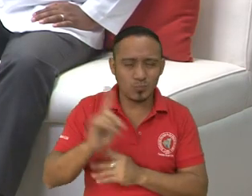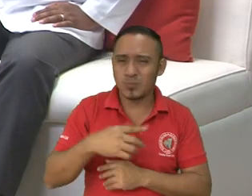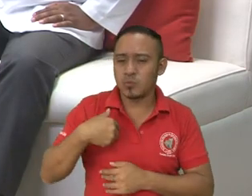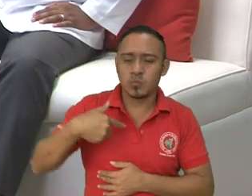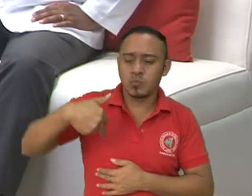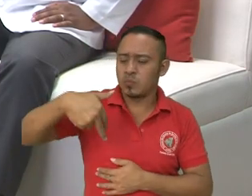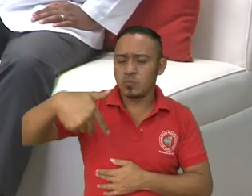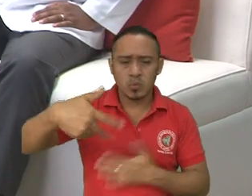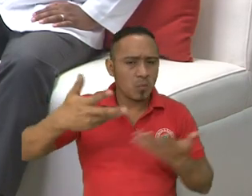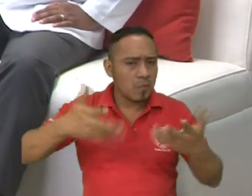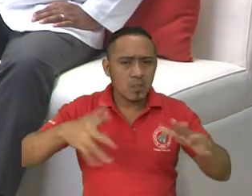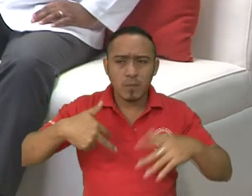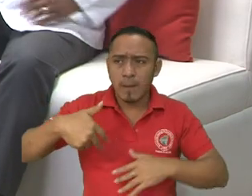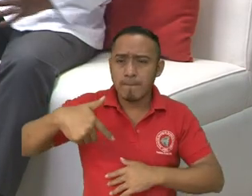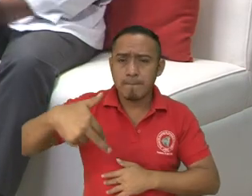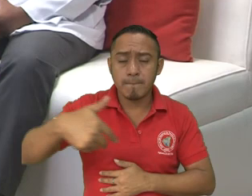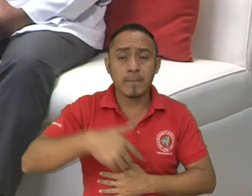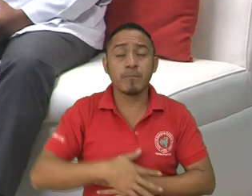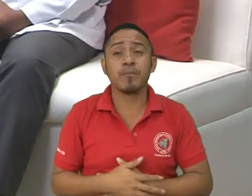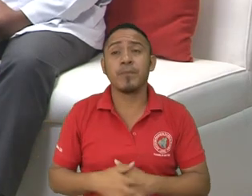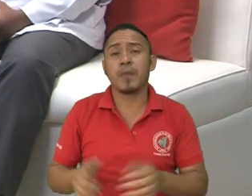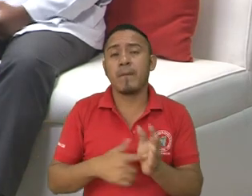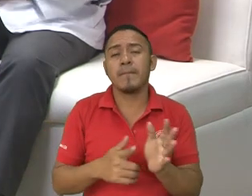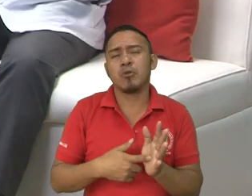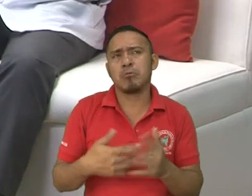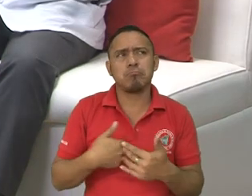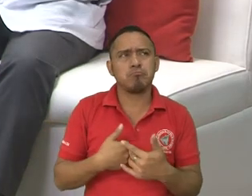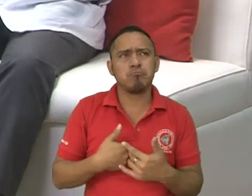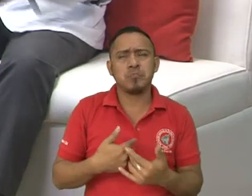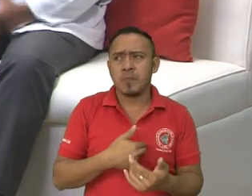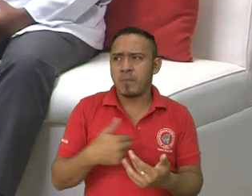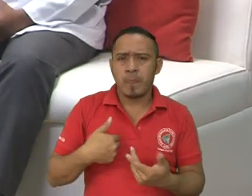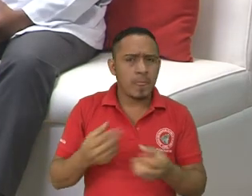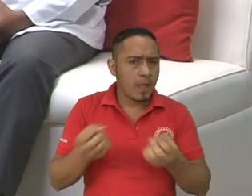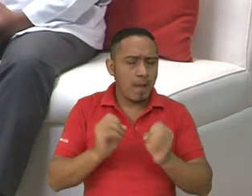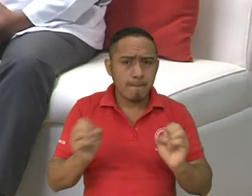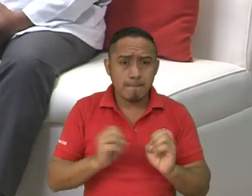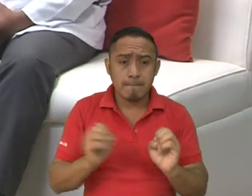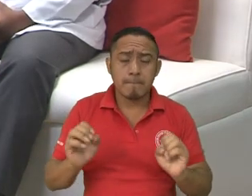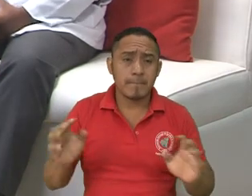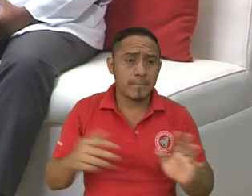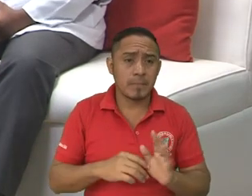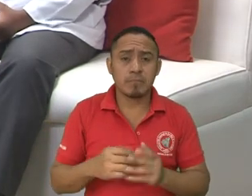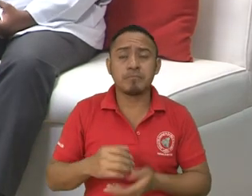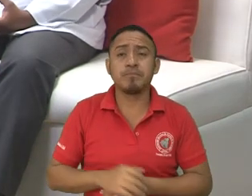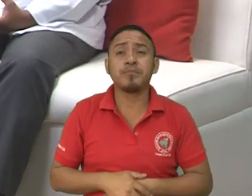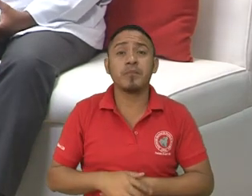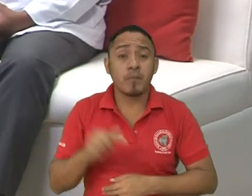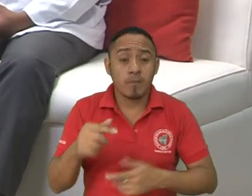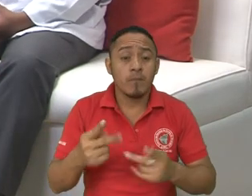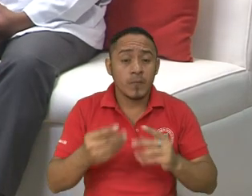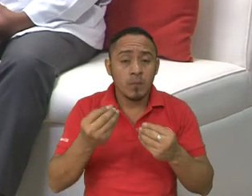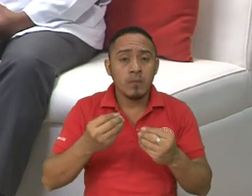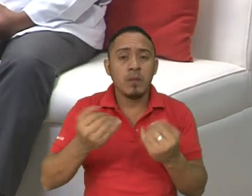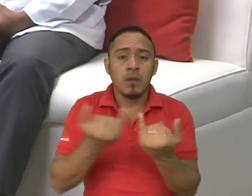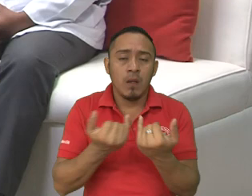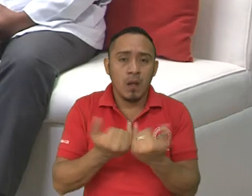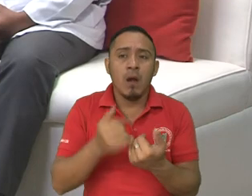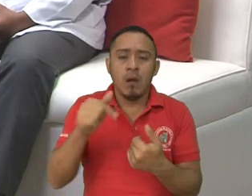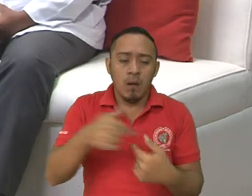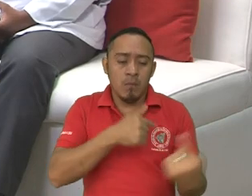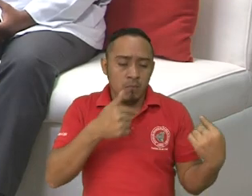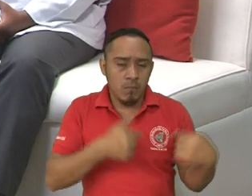abajo. Exactamente, por ejemplo, cuando no está haciendo una actividad que normalmente produce el vértigo, porque es de muchas causas, pero el corazón también lo